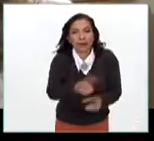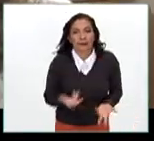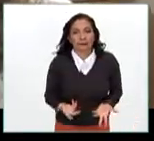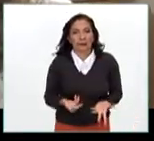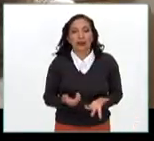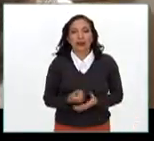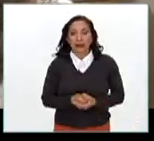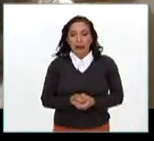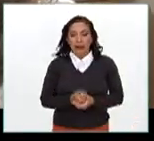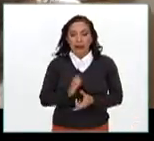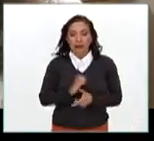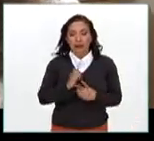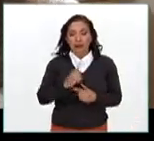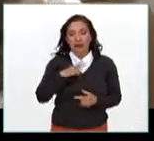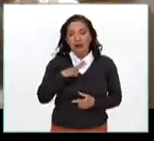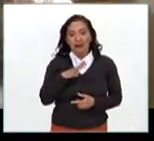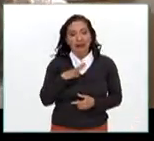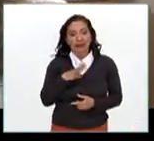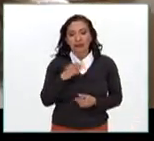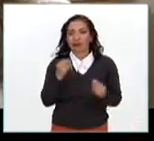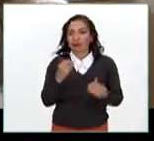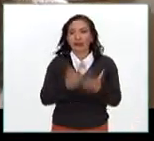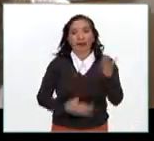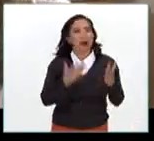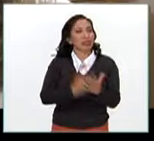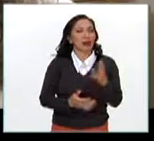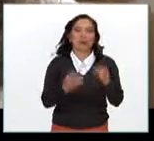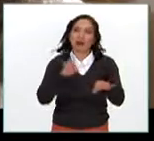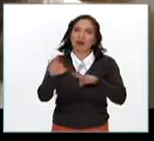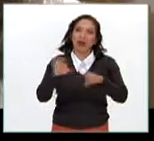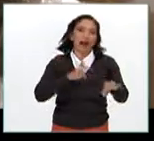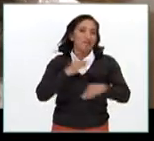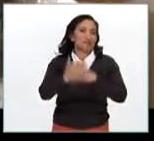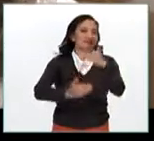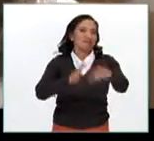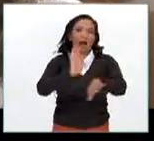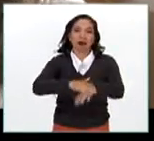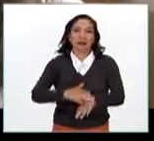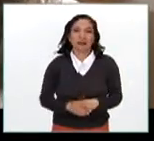pues yo creo que hay mucho por hacer.